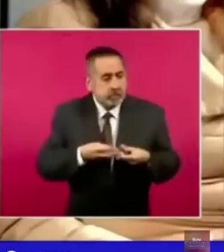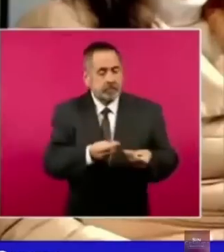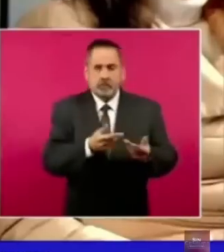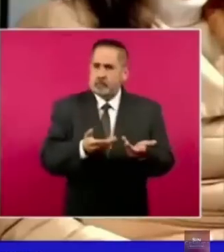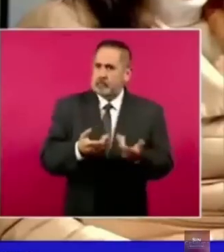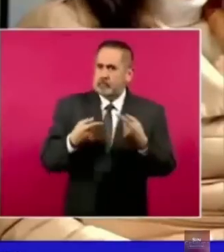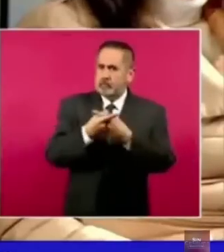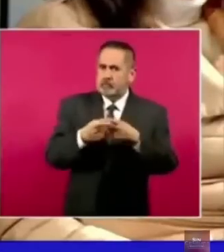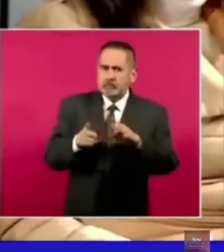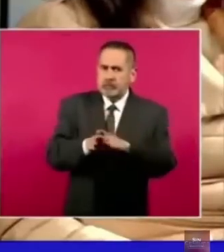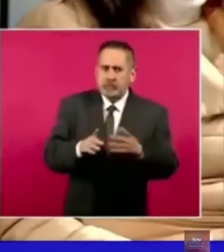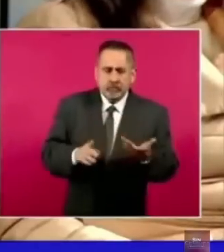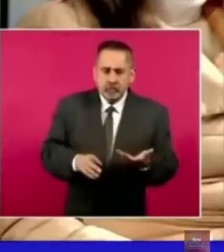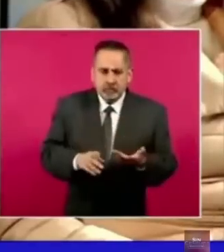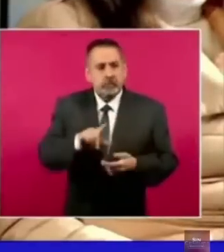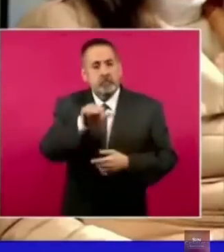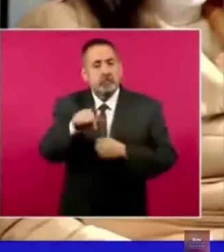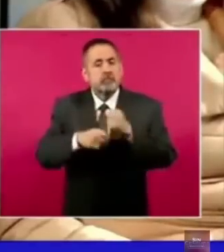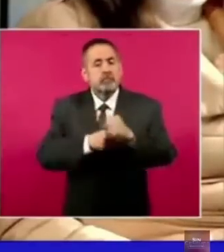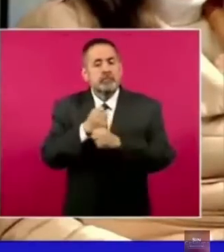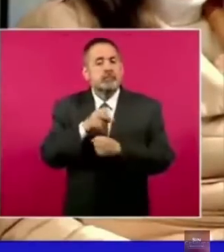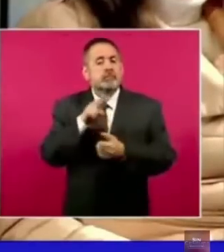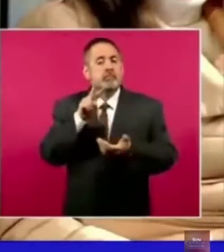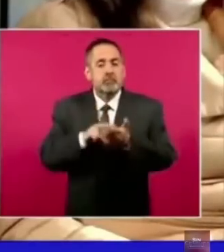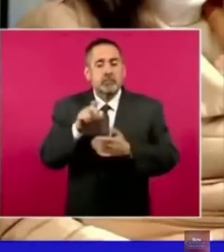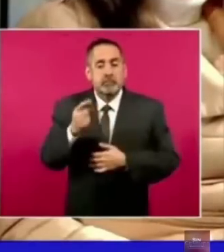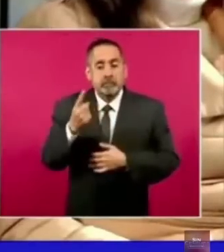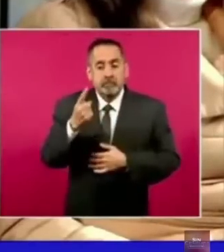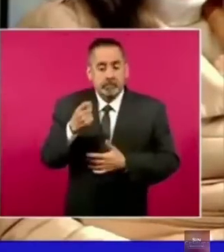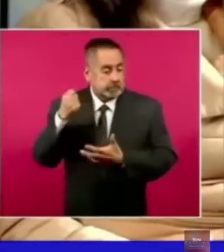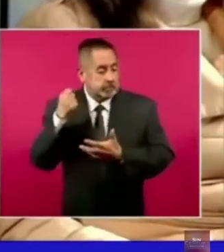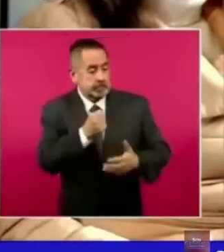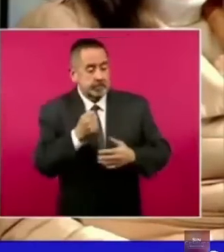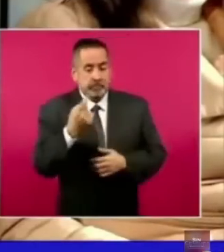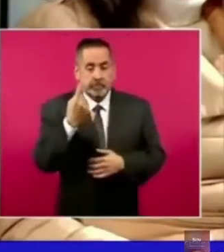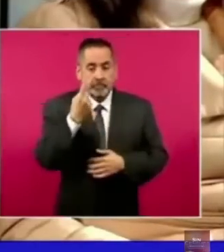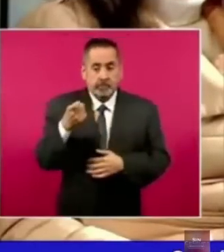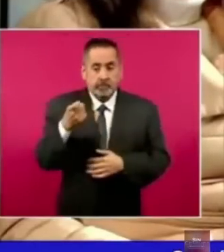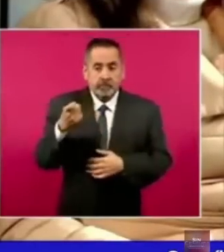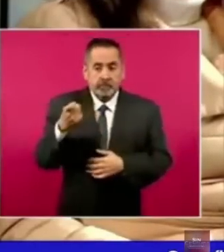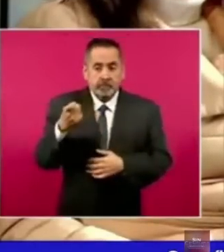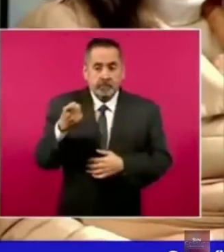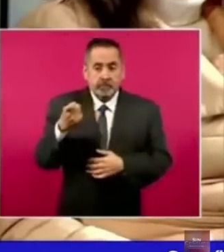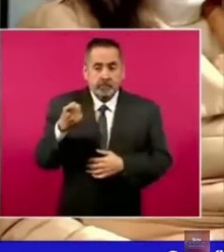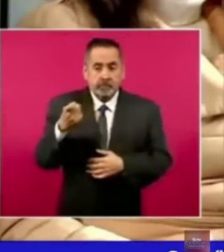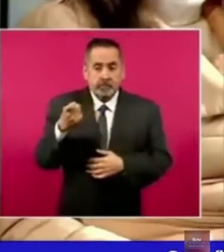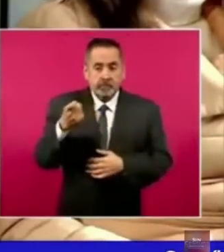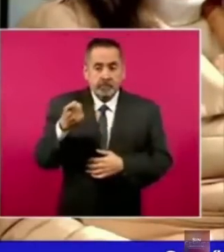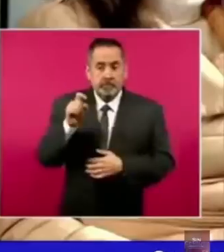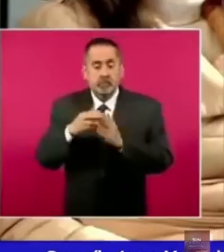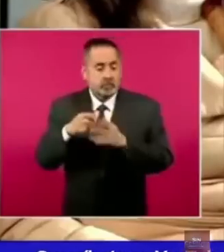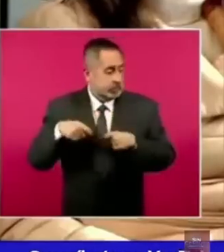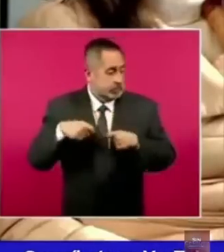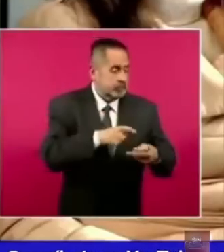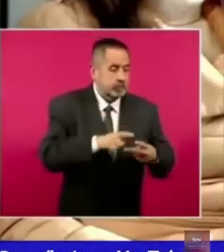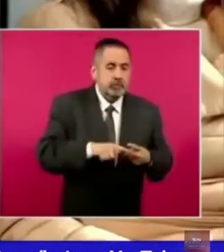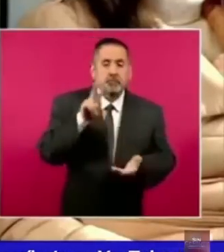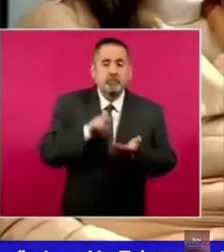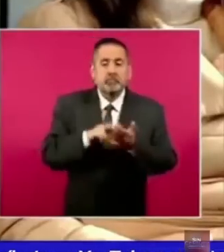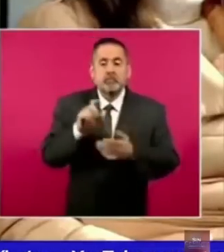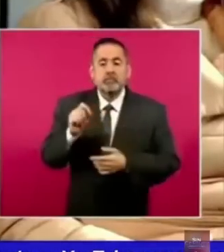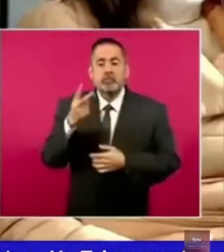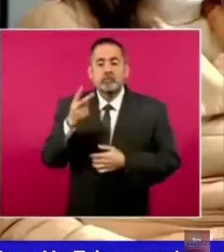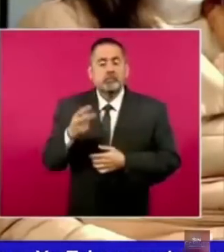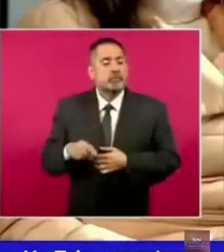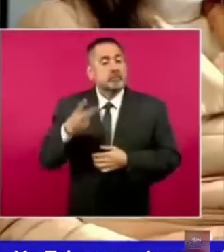y después en el año 2021 se le asignaron 158 millones, en el